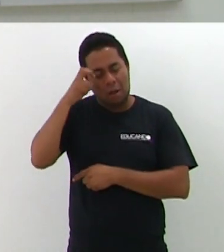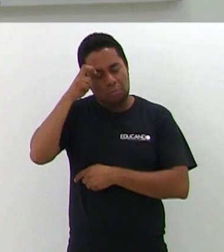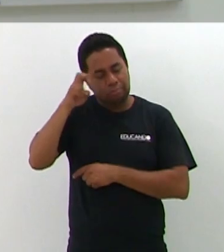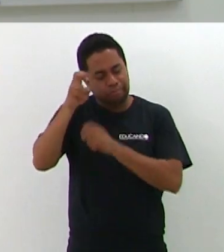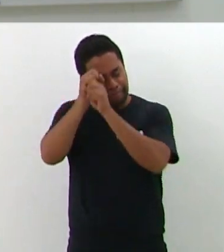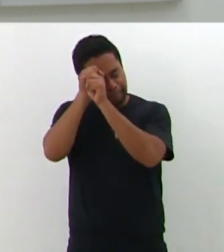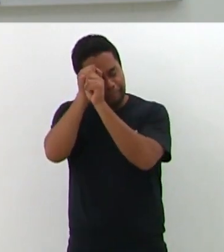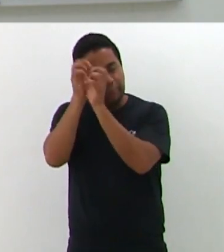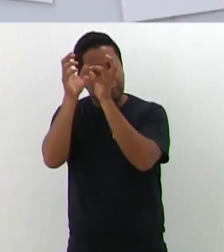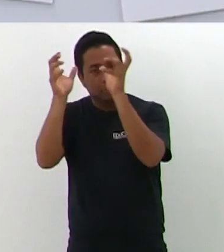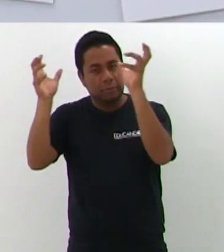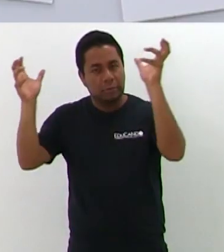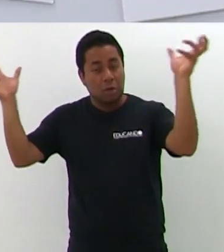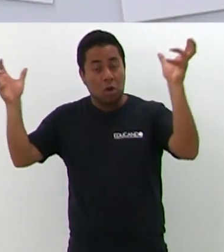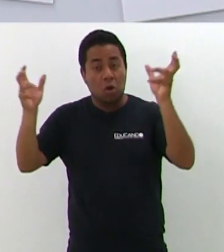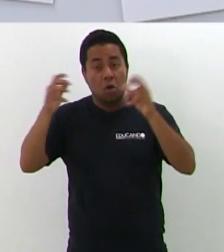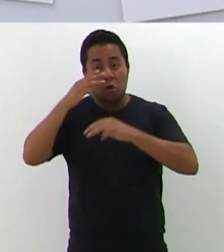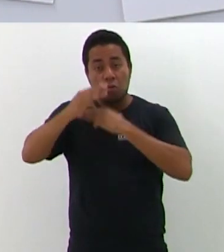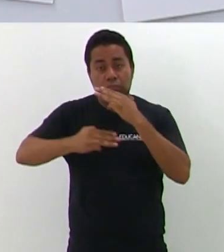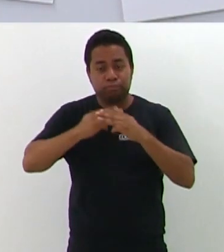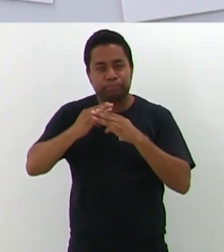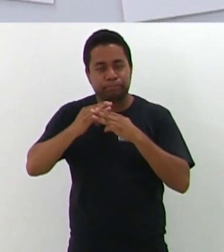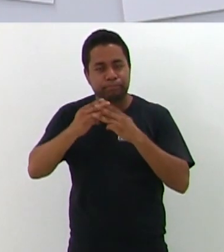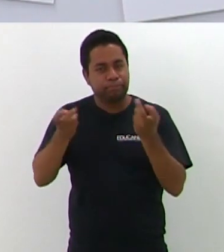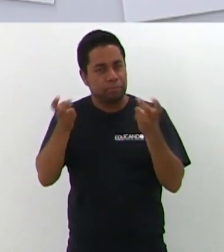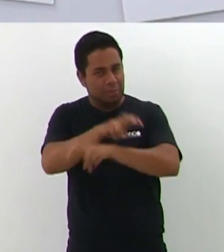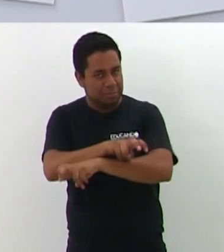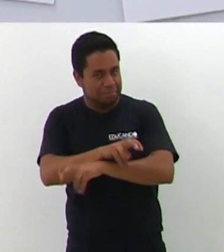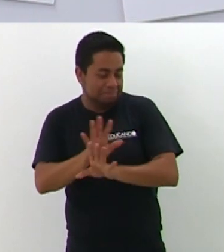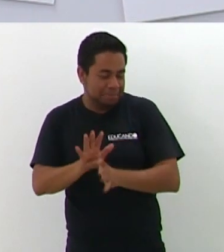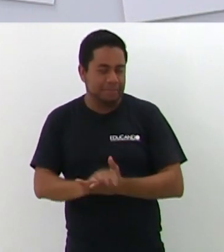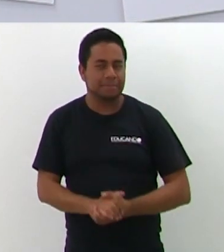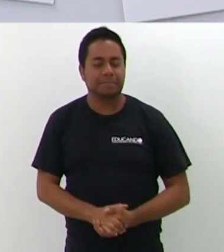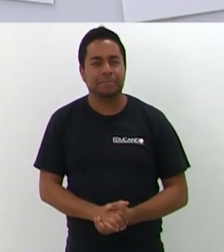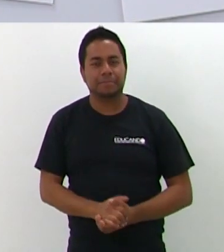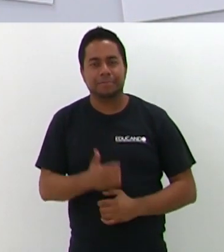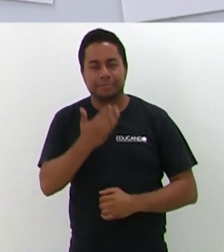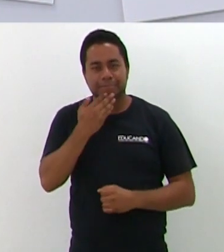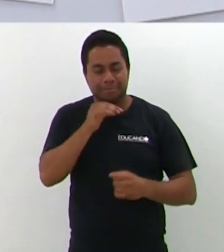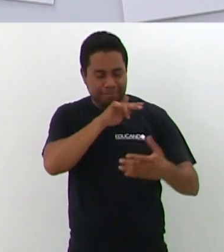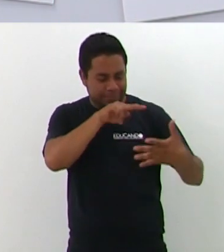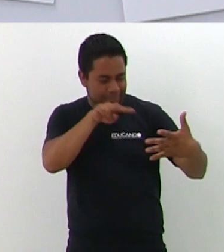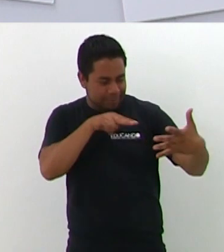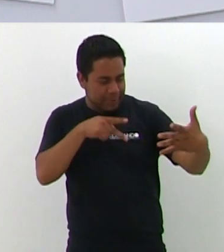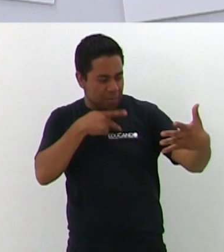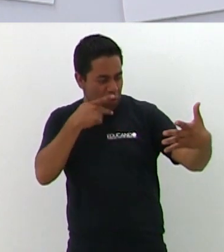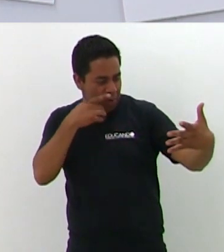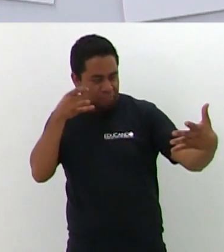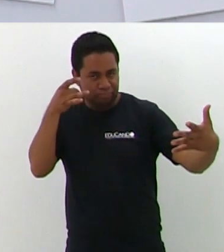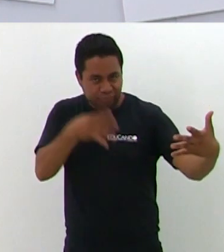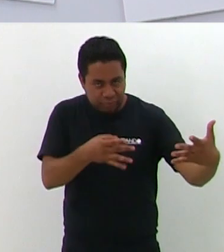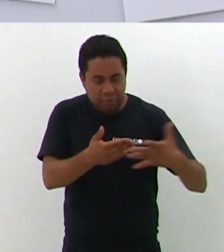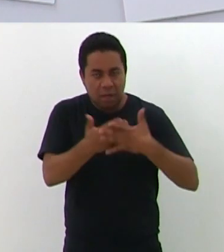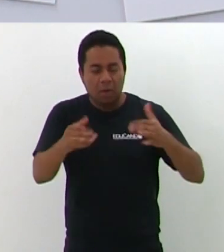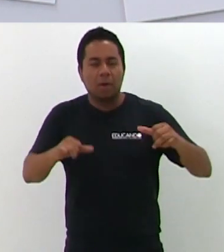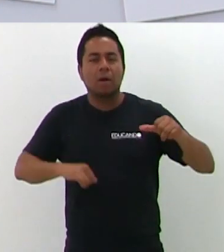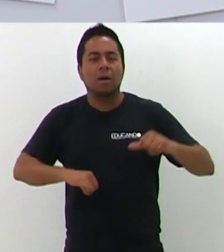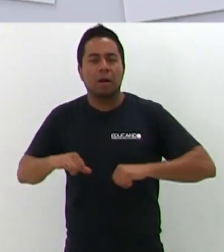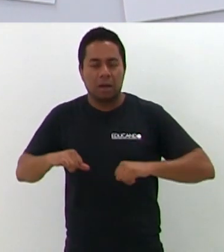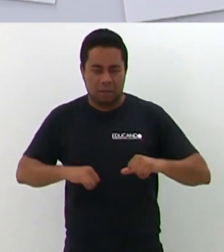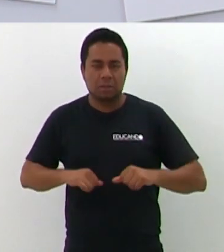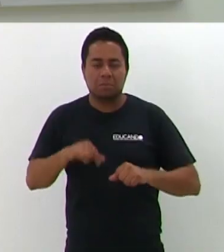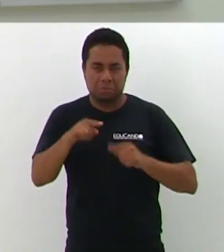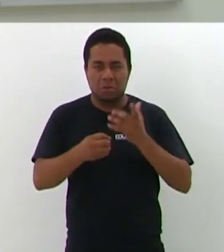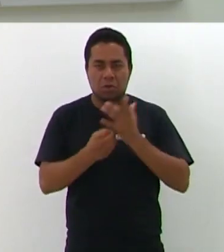mundo al revés. Bien, después de leer este poema, vamos a hacer un ejercicio en el que vamos a